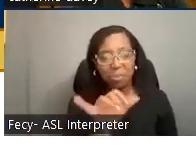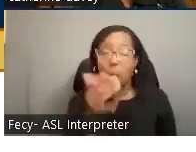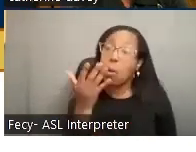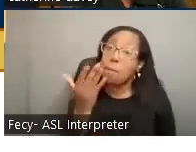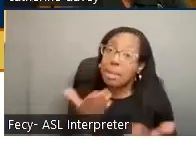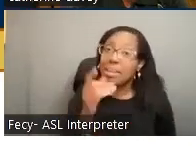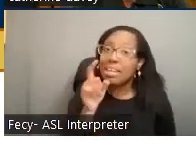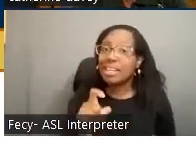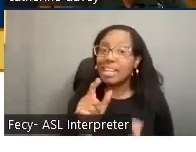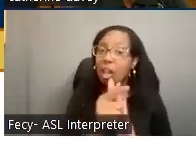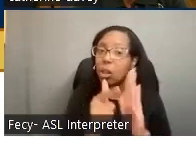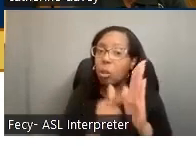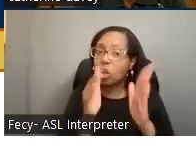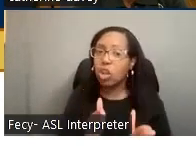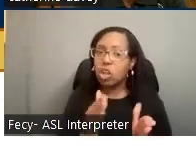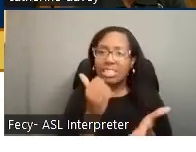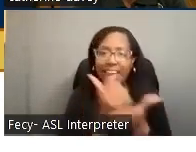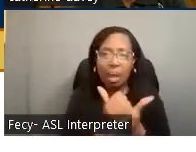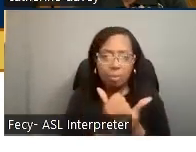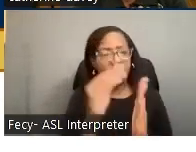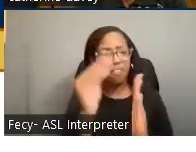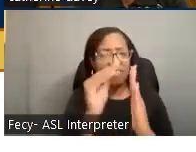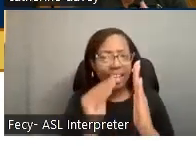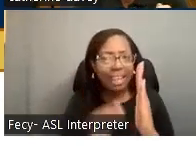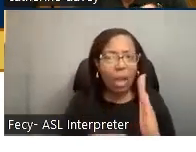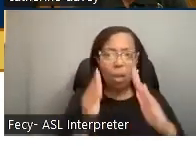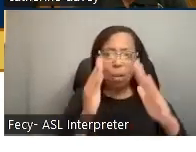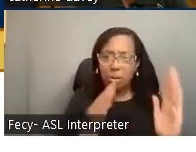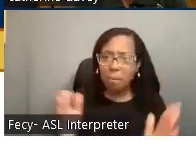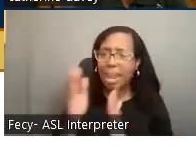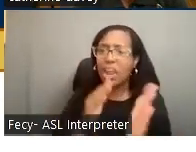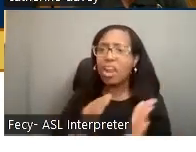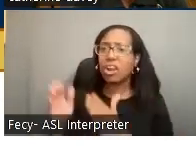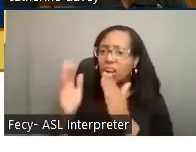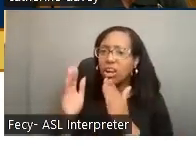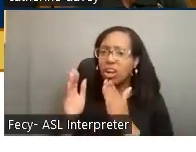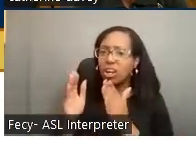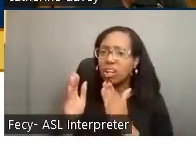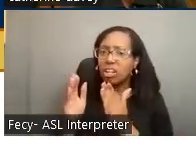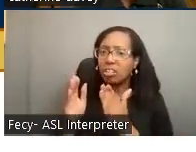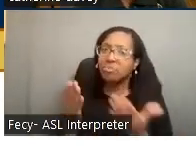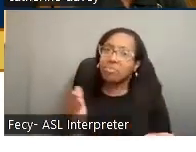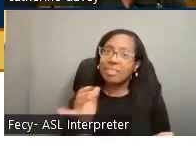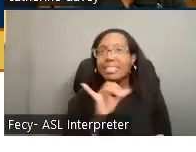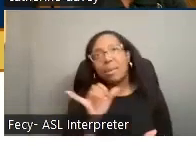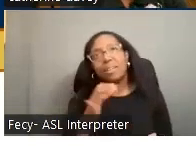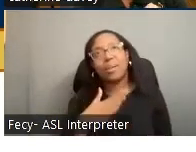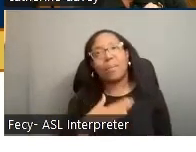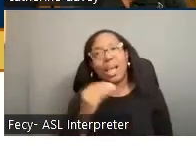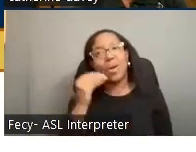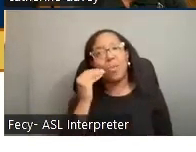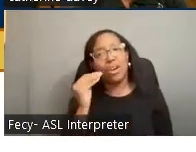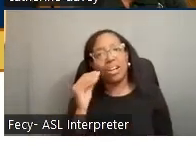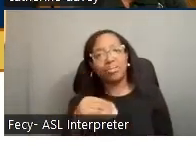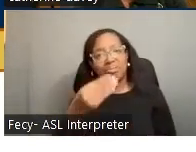que un abogado prepare mis formularios y me guíe por el proceso, pero yo puedo hacer el resto. Eso lo llamo, tú puedes hacer mi tarea y la